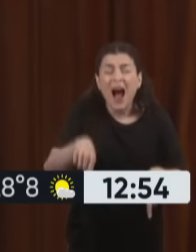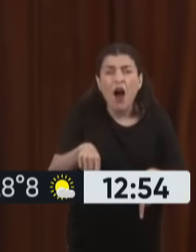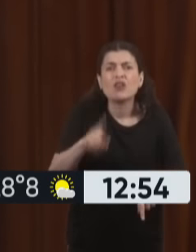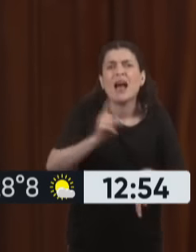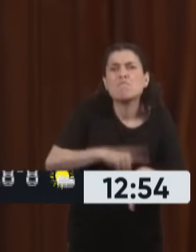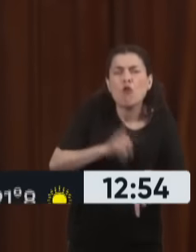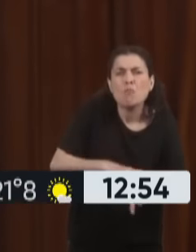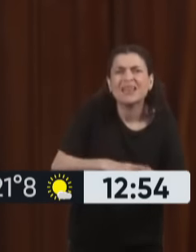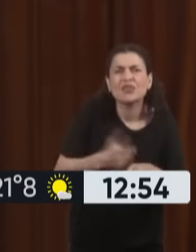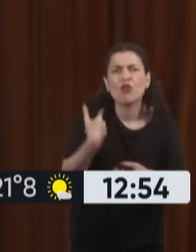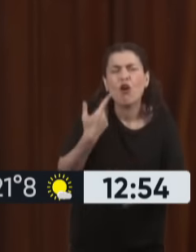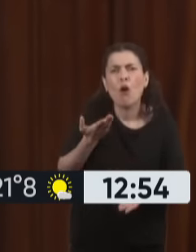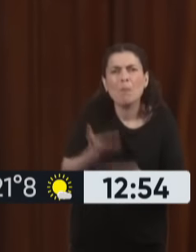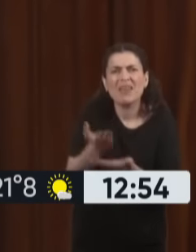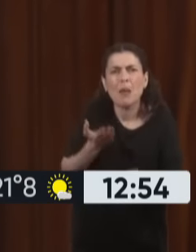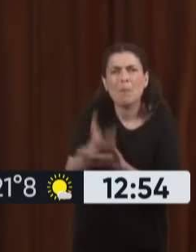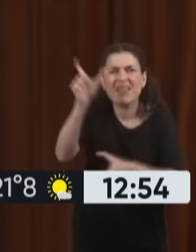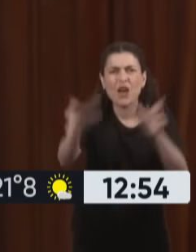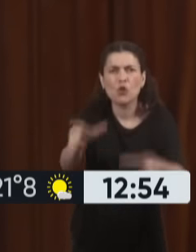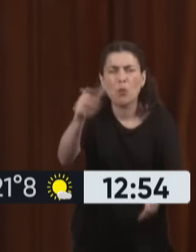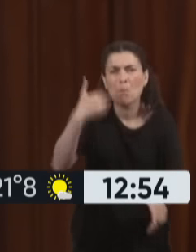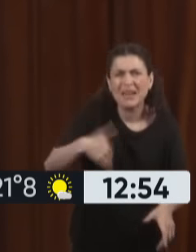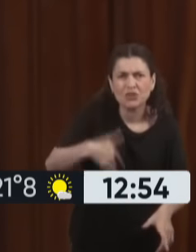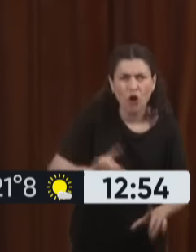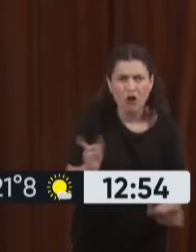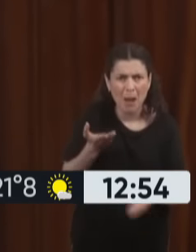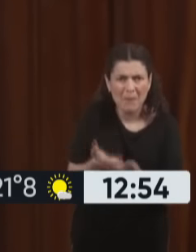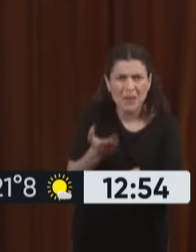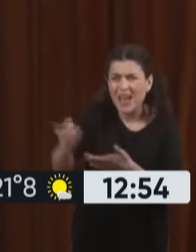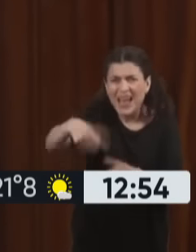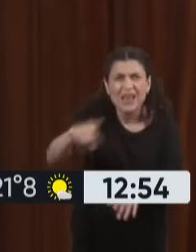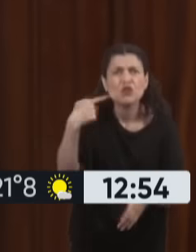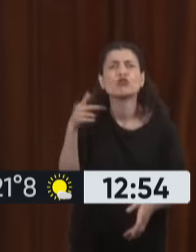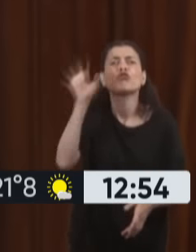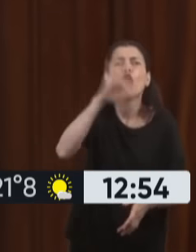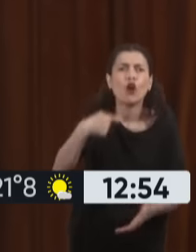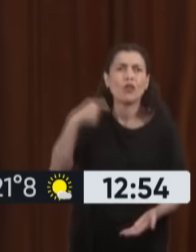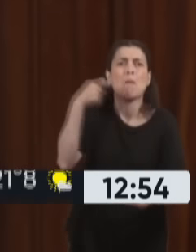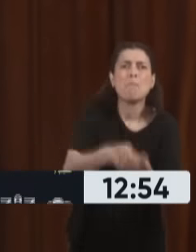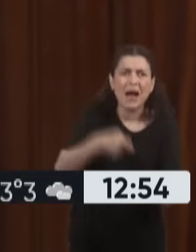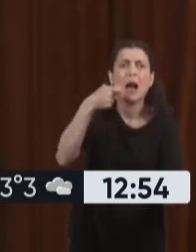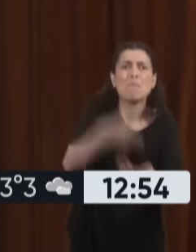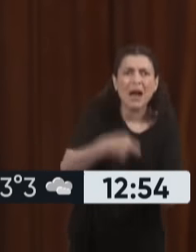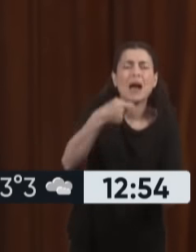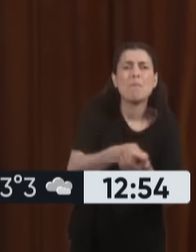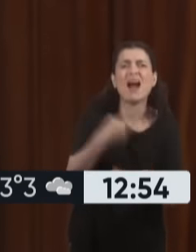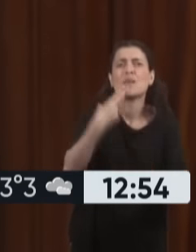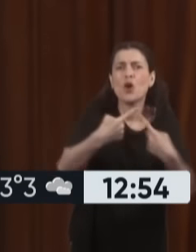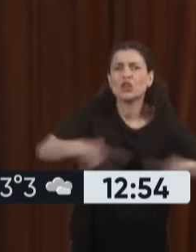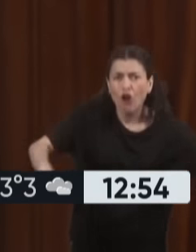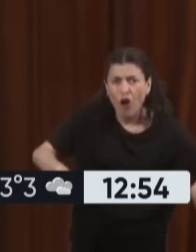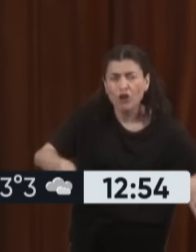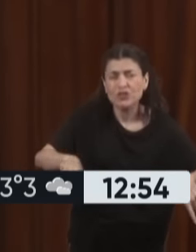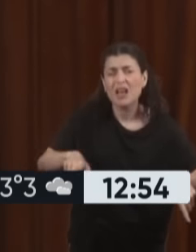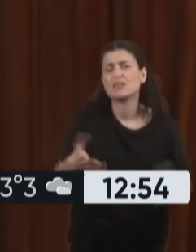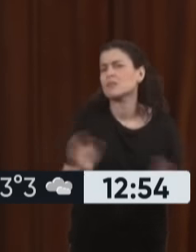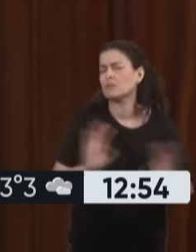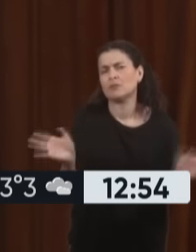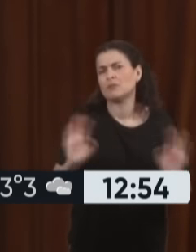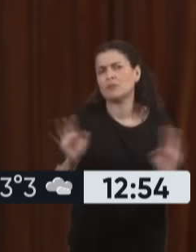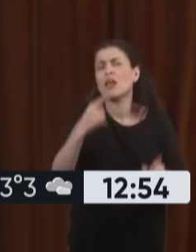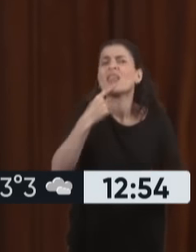al conjunto de los argentinos, que al final del día es el que paga con el sudor de su frente por esos privilegios? El cambio para muchos